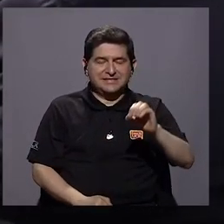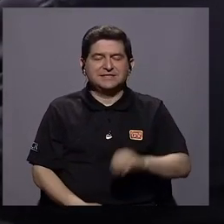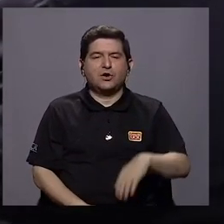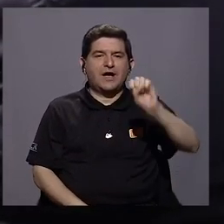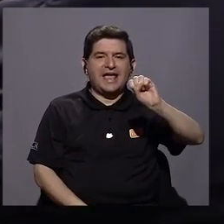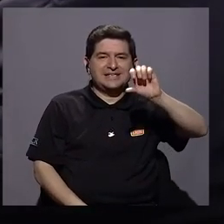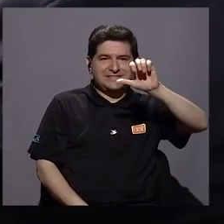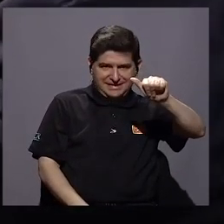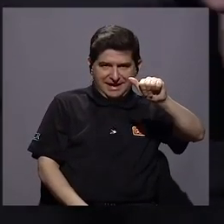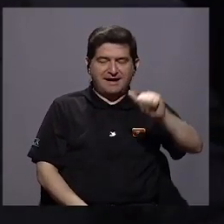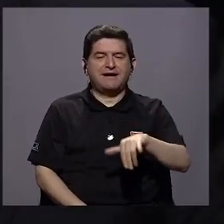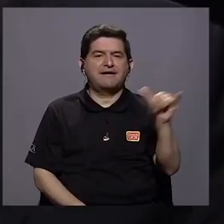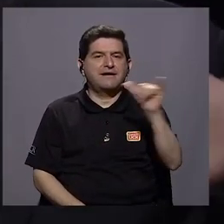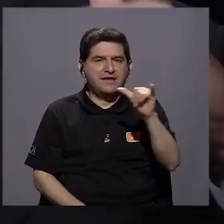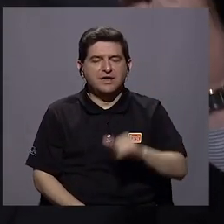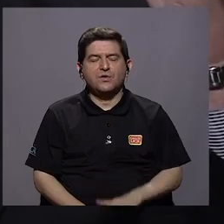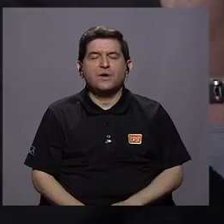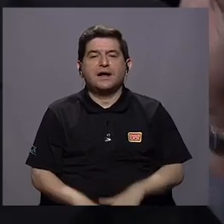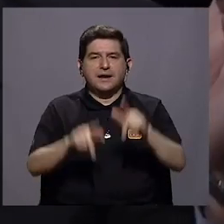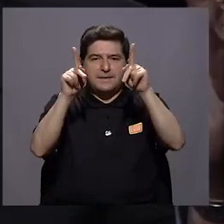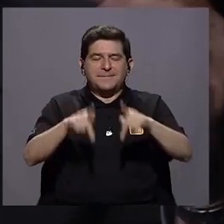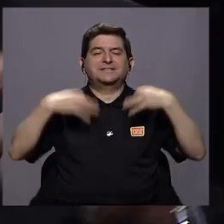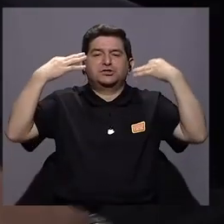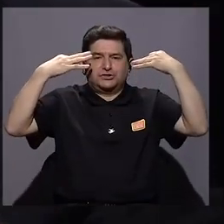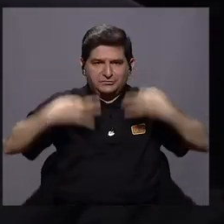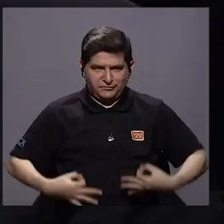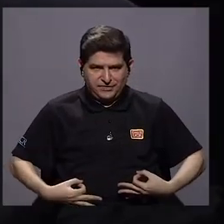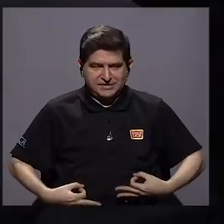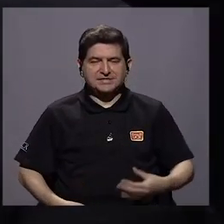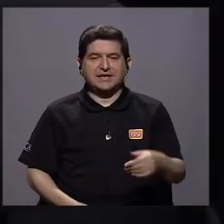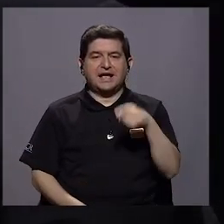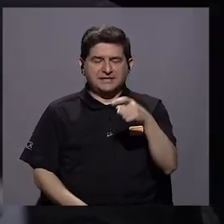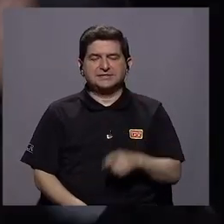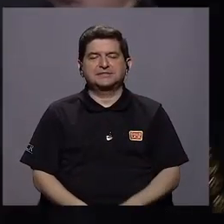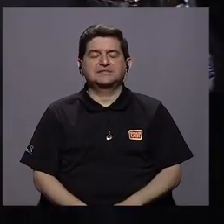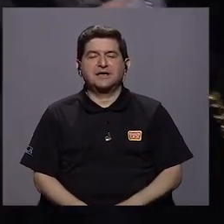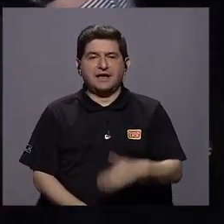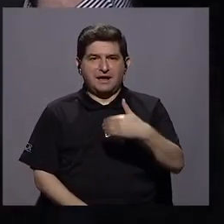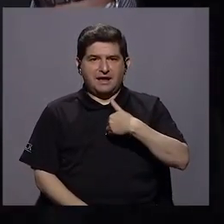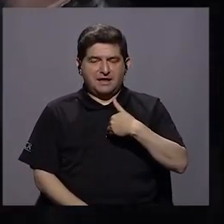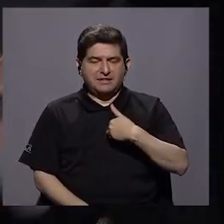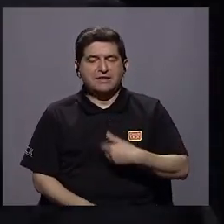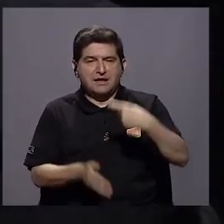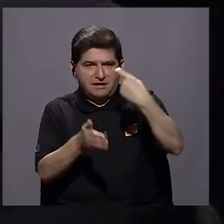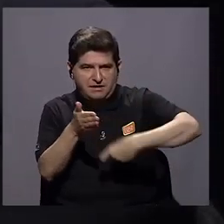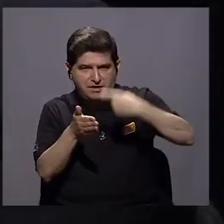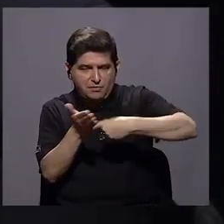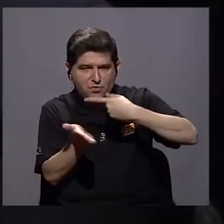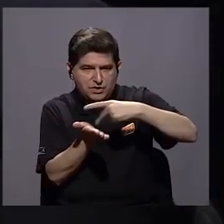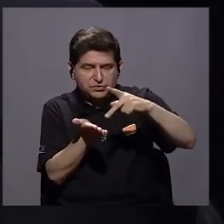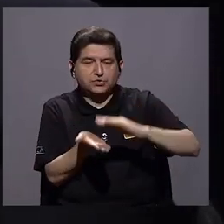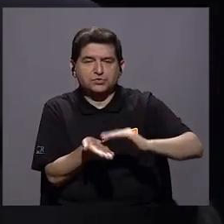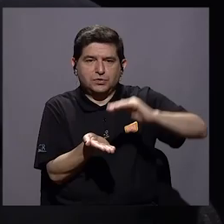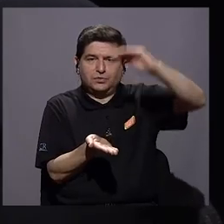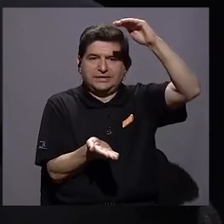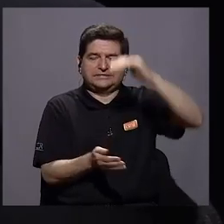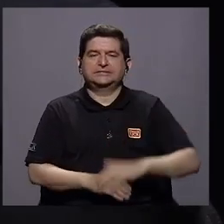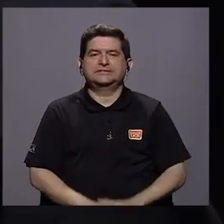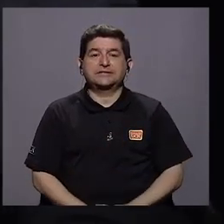las sociedades anónimas, igualmente para las personas físicas que tributan, sube esa